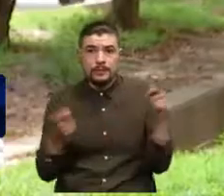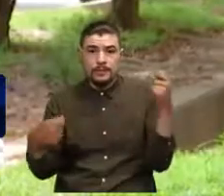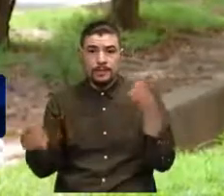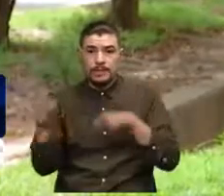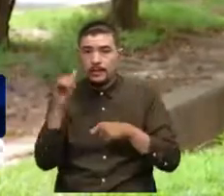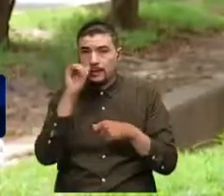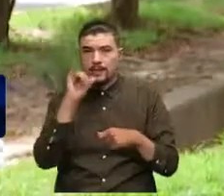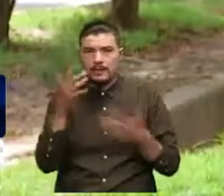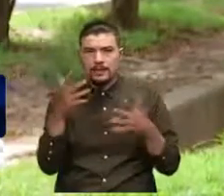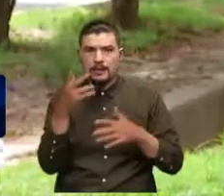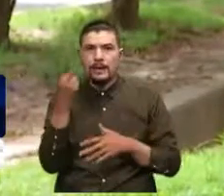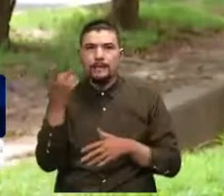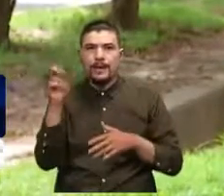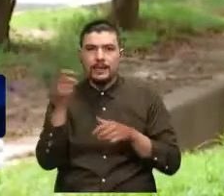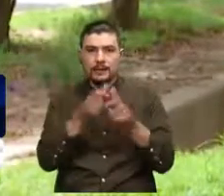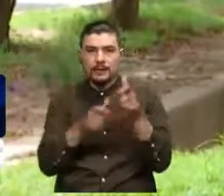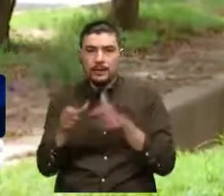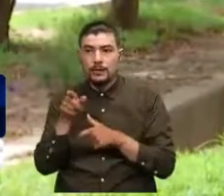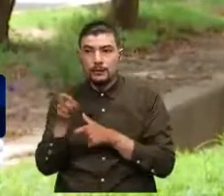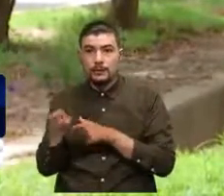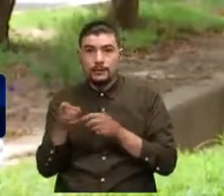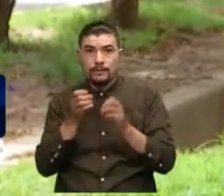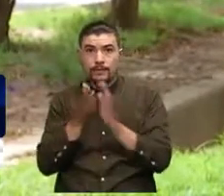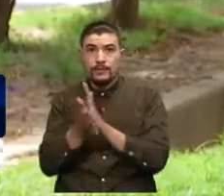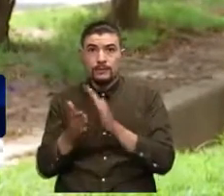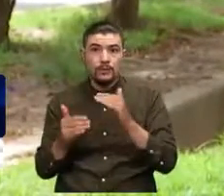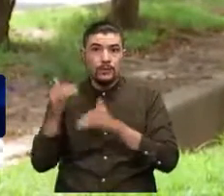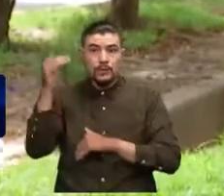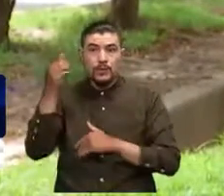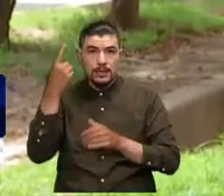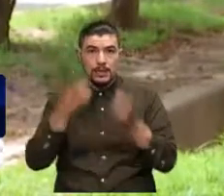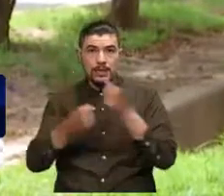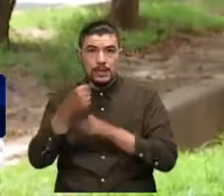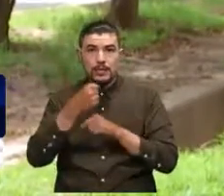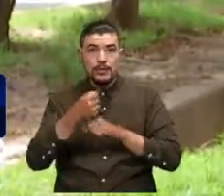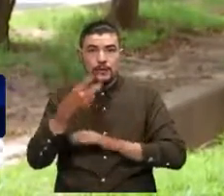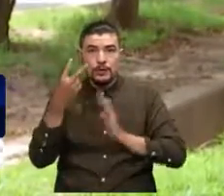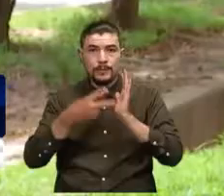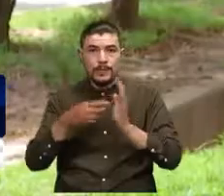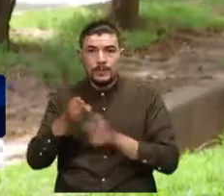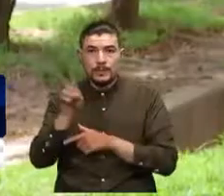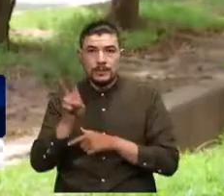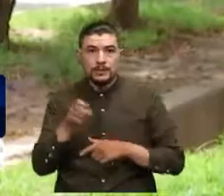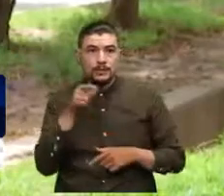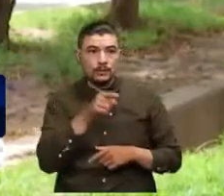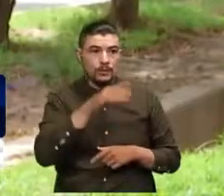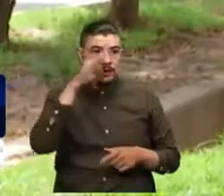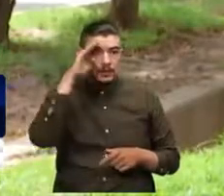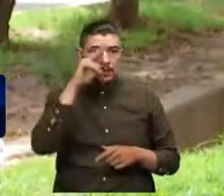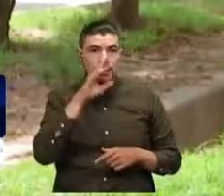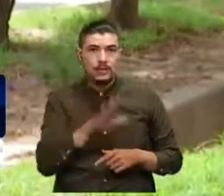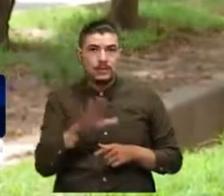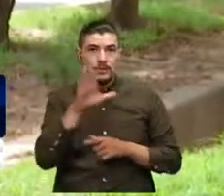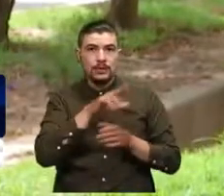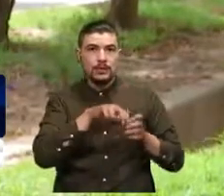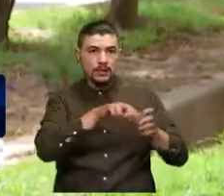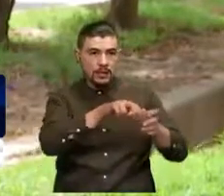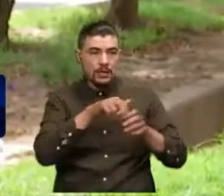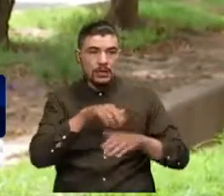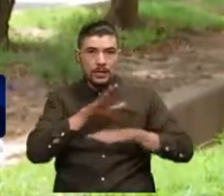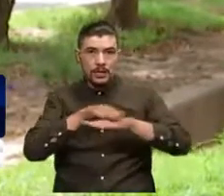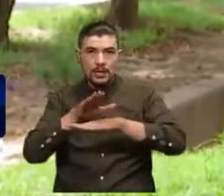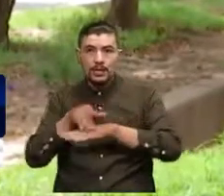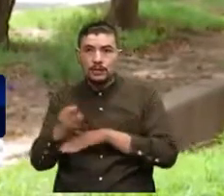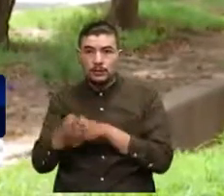cerca de 20 personas, un dato superior al logrado en el 2017. La Policía de Tránsito y Transporte ha señalado que